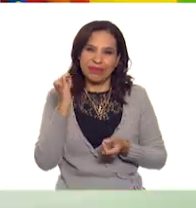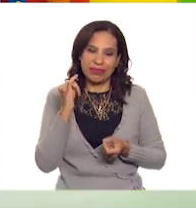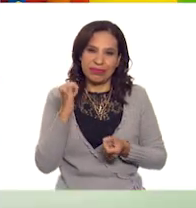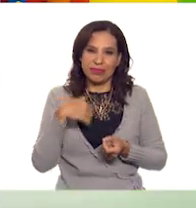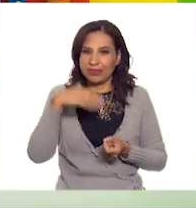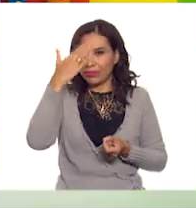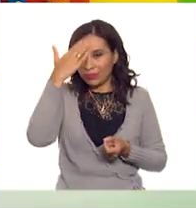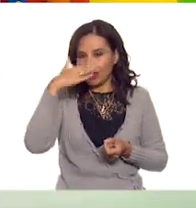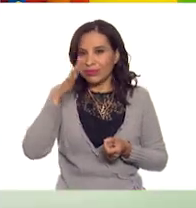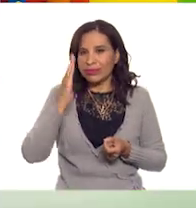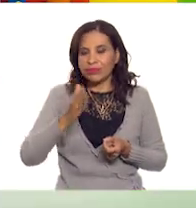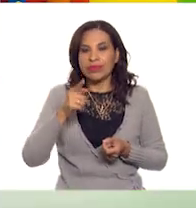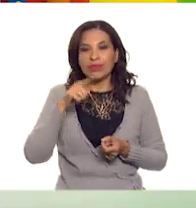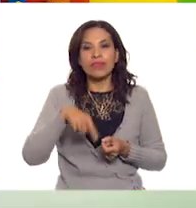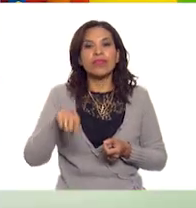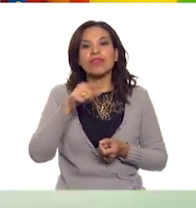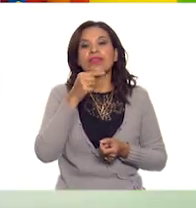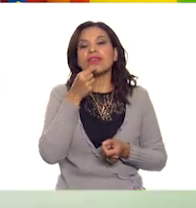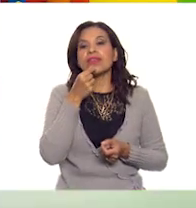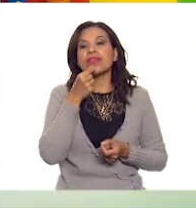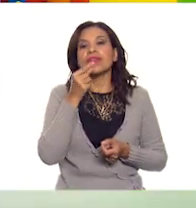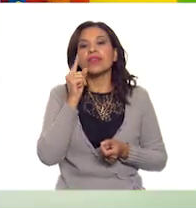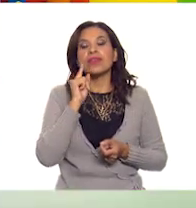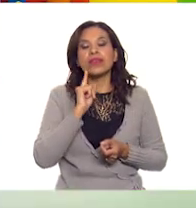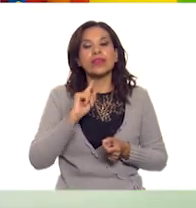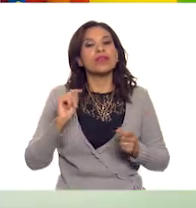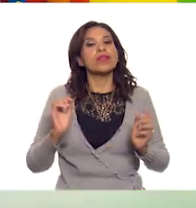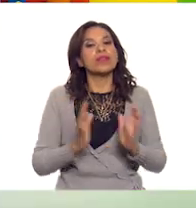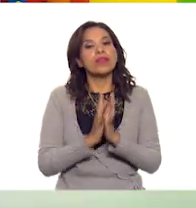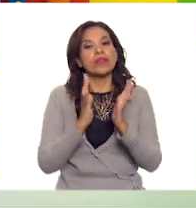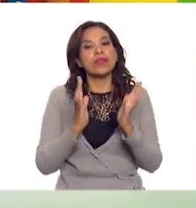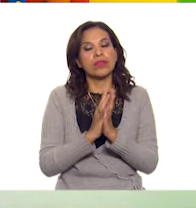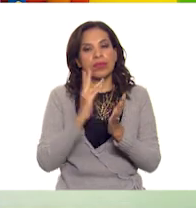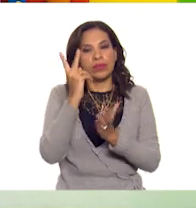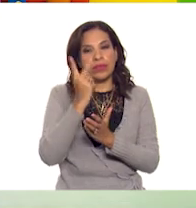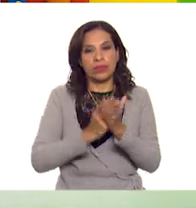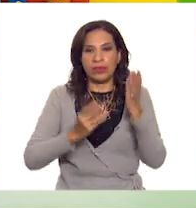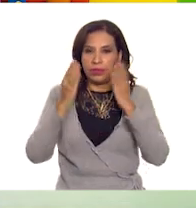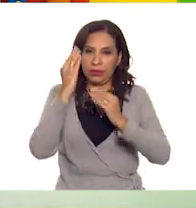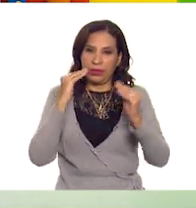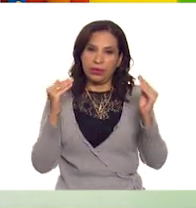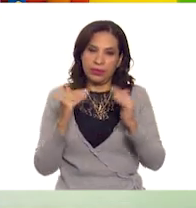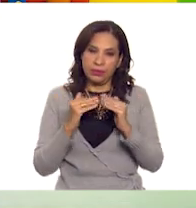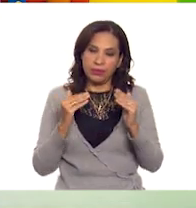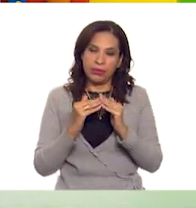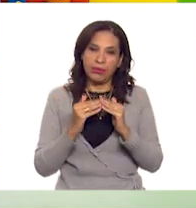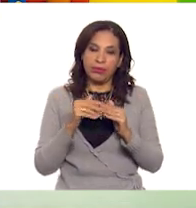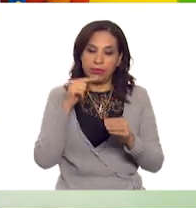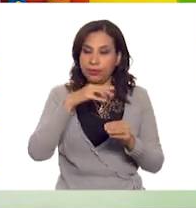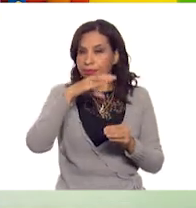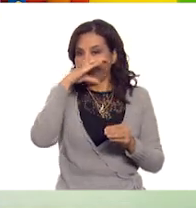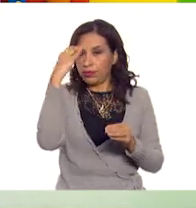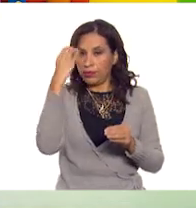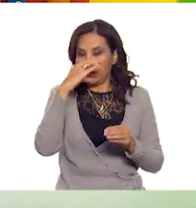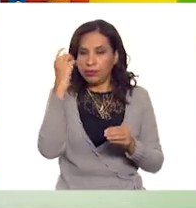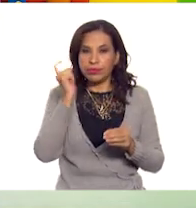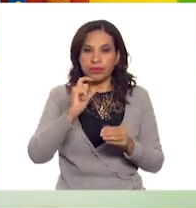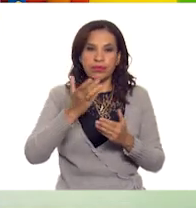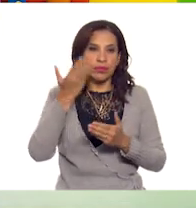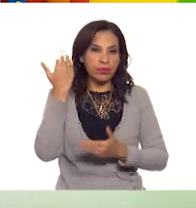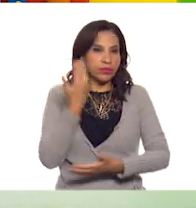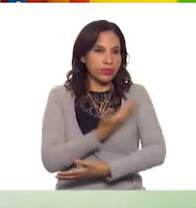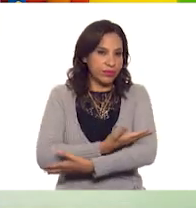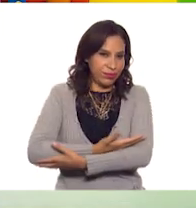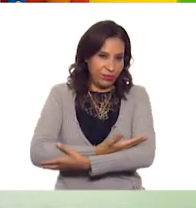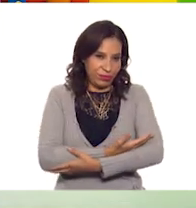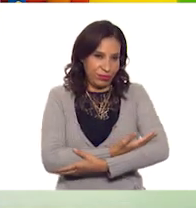Ya sé. Son las niñas y los niños que han participado en los programas de Aprende en Casa. Esas fotos son de cuando eran bebés.